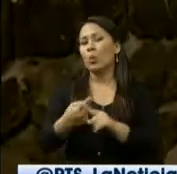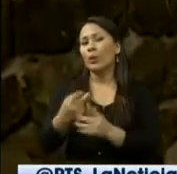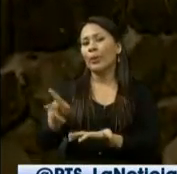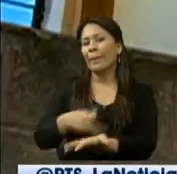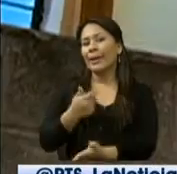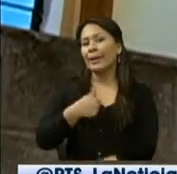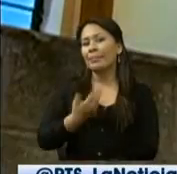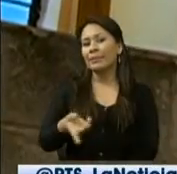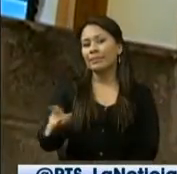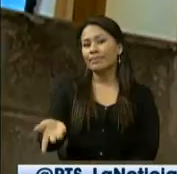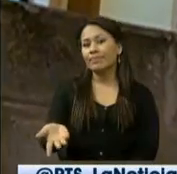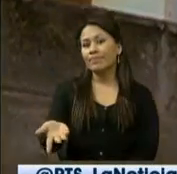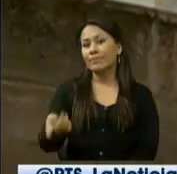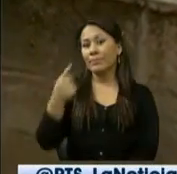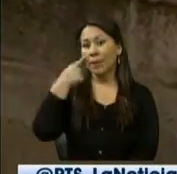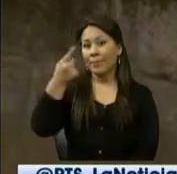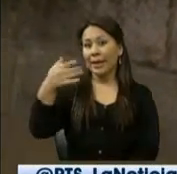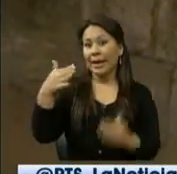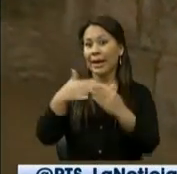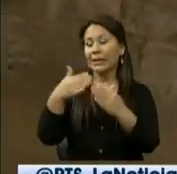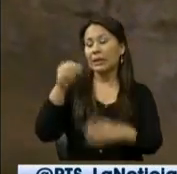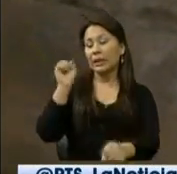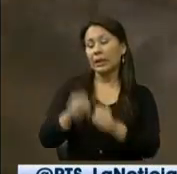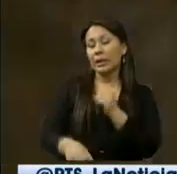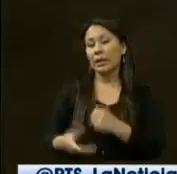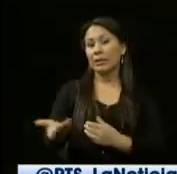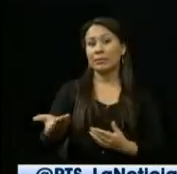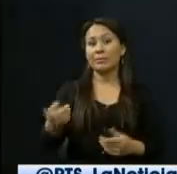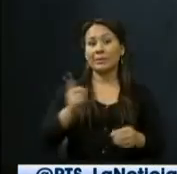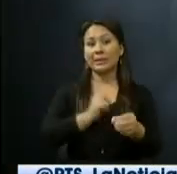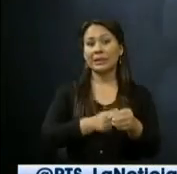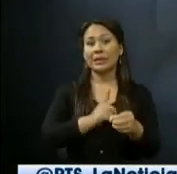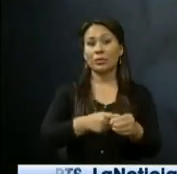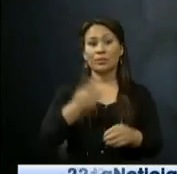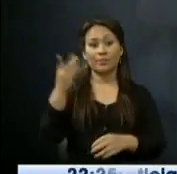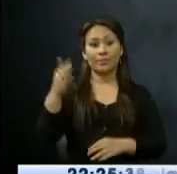cooperativa para que respondan por los daños. En Quito informó Iván Casamen.